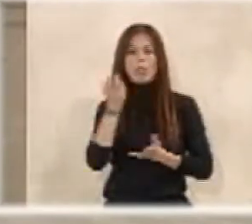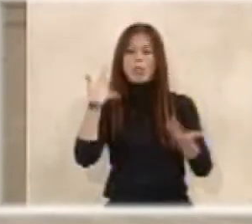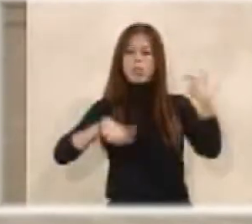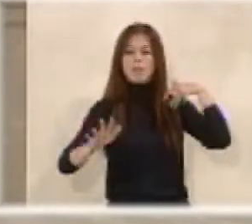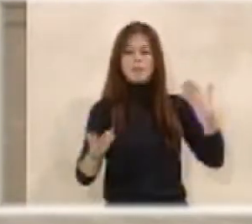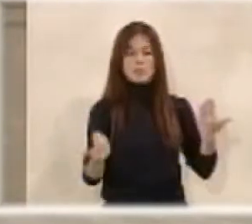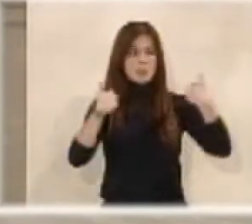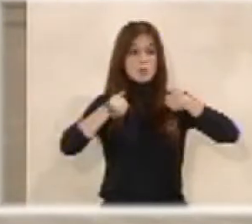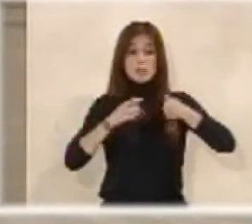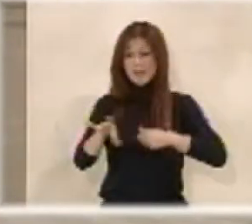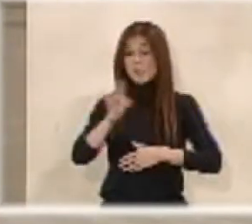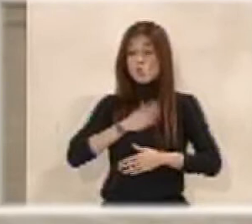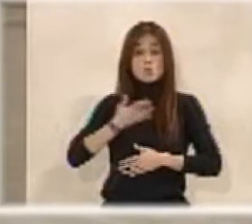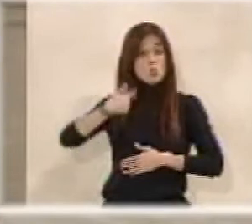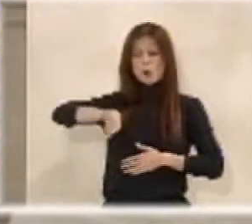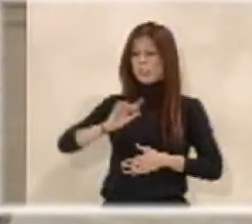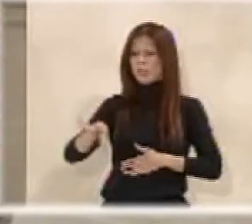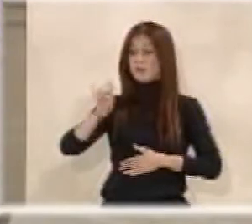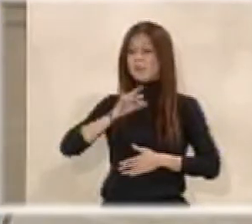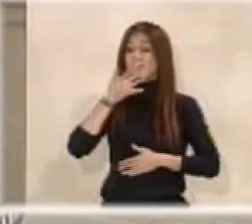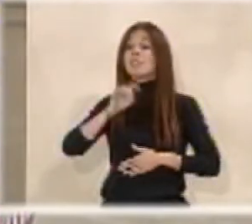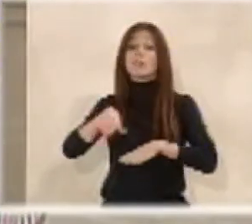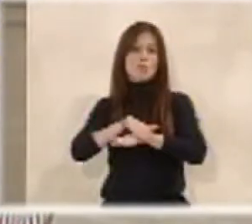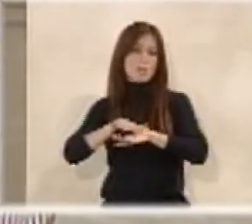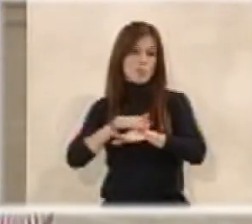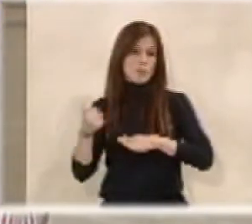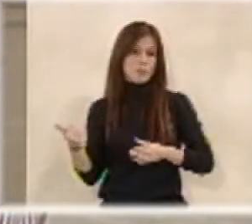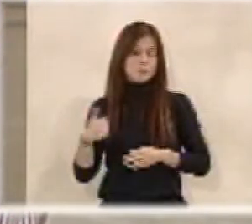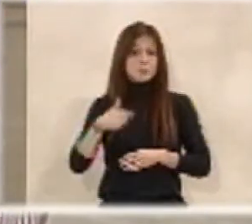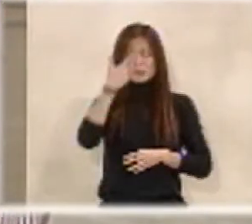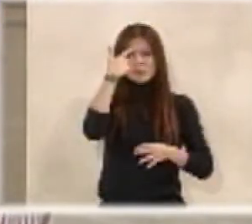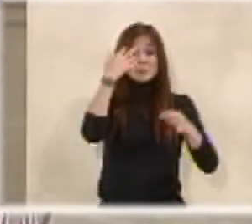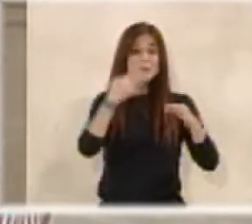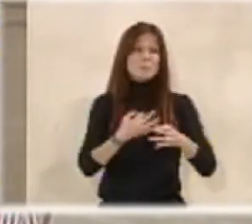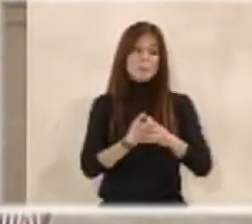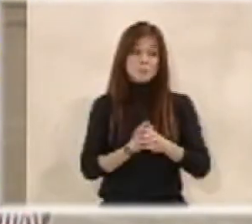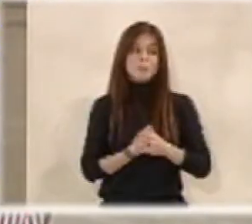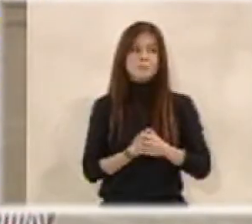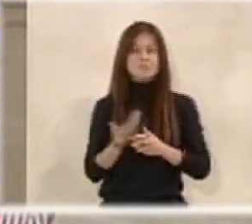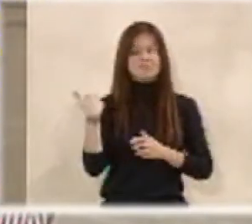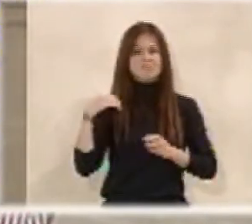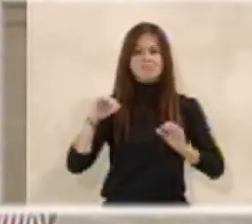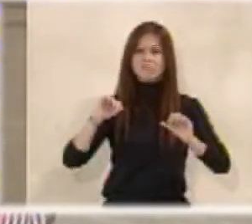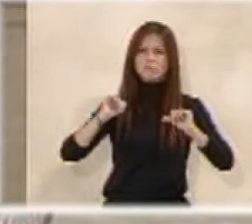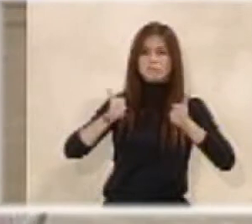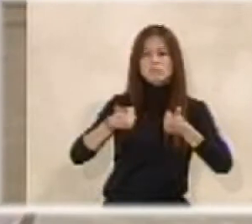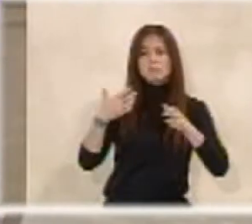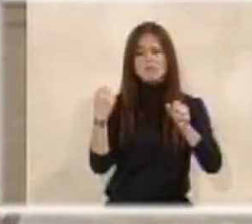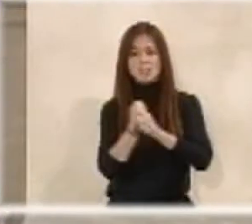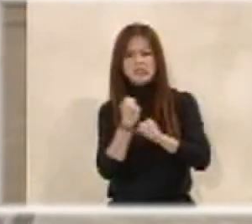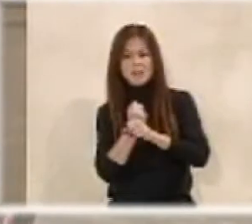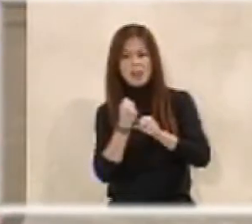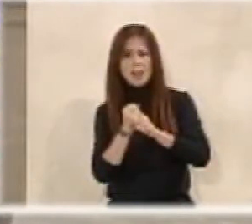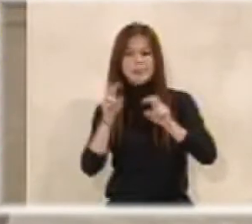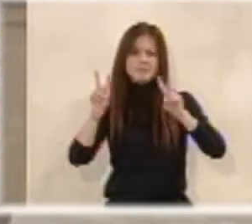la decisión no es nuestra, es del gobierno en este caso. Pero yo creo que sí habíamos empezado a trabajar en torno